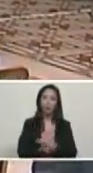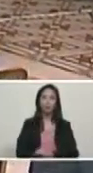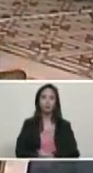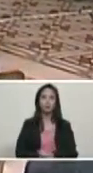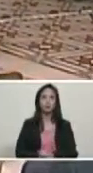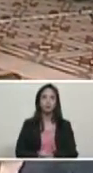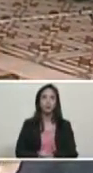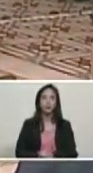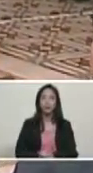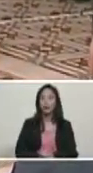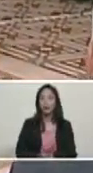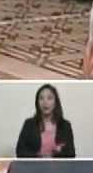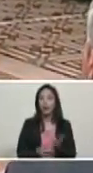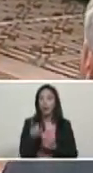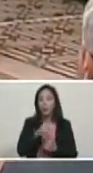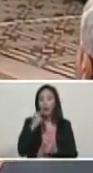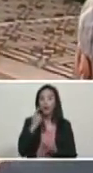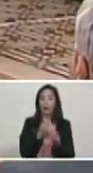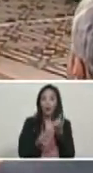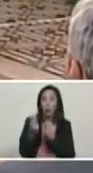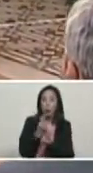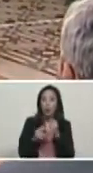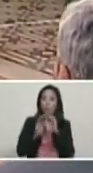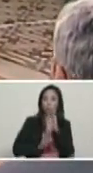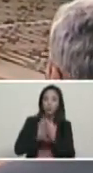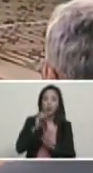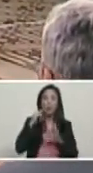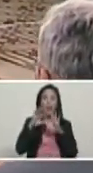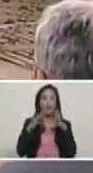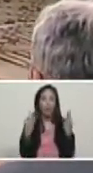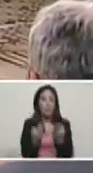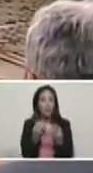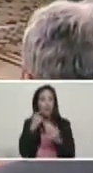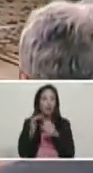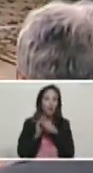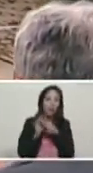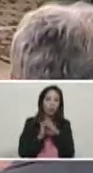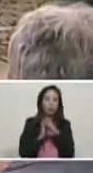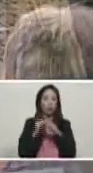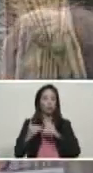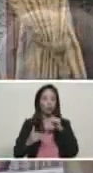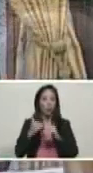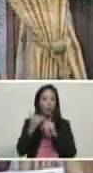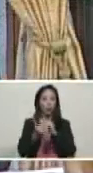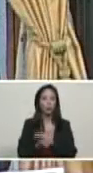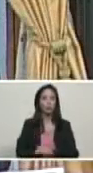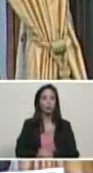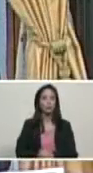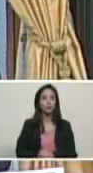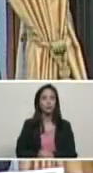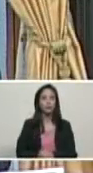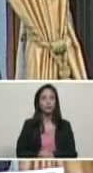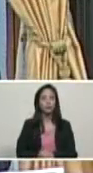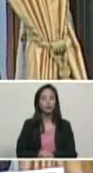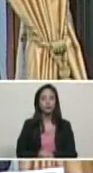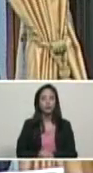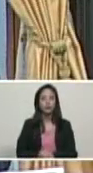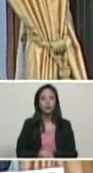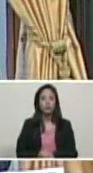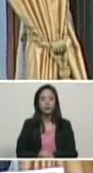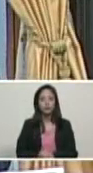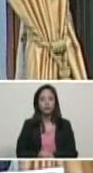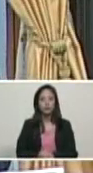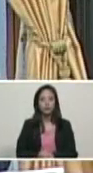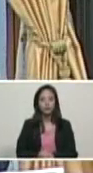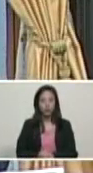de la estabilidad económica de la sociedad y de la familia. En función de eso, compañero, en función de eso. Y